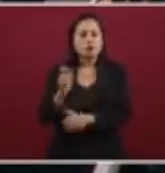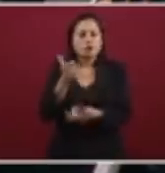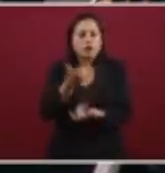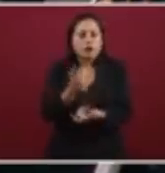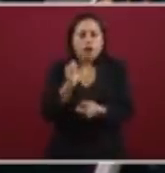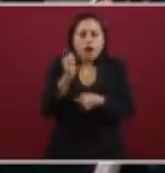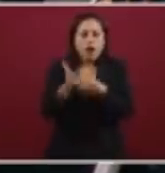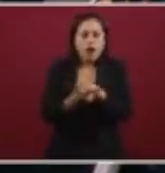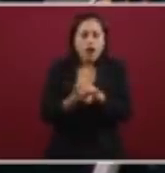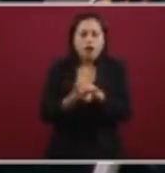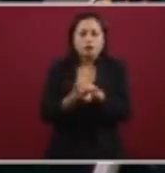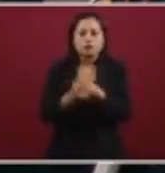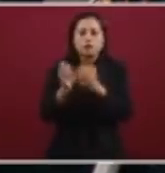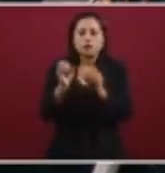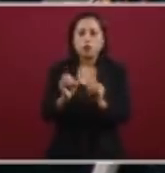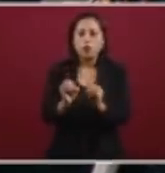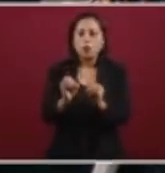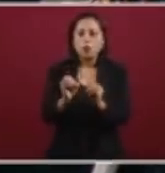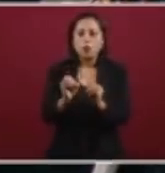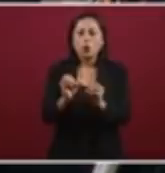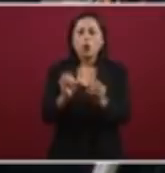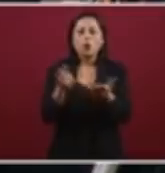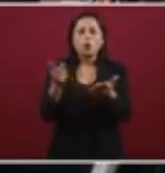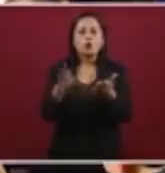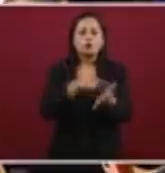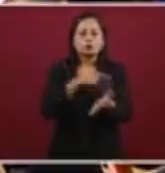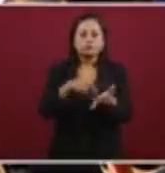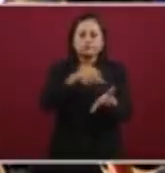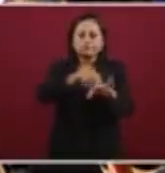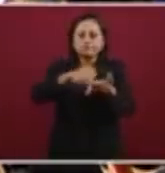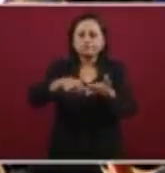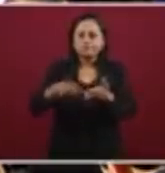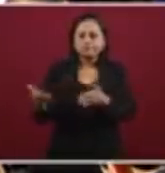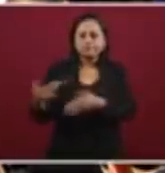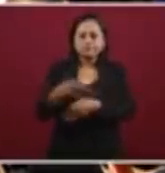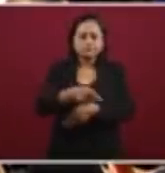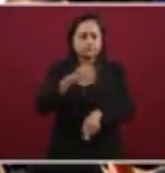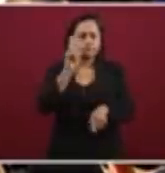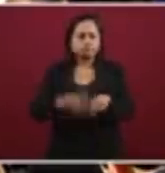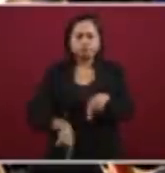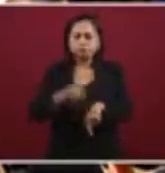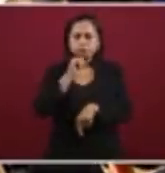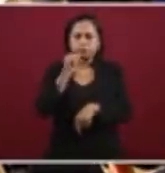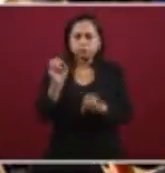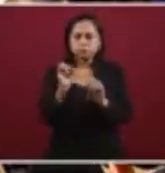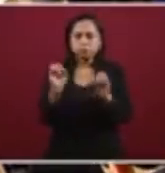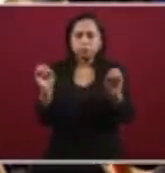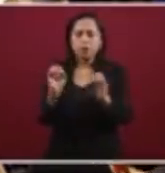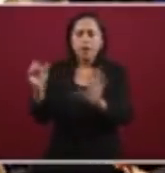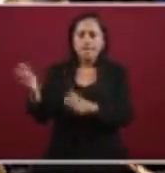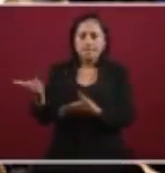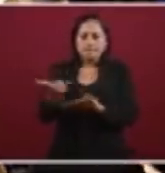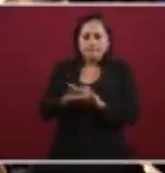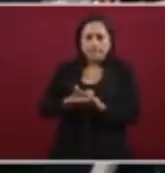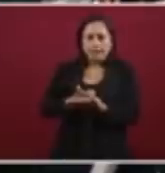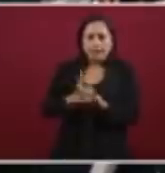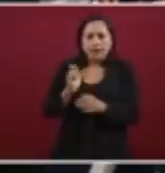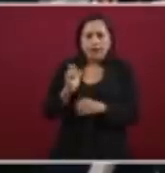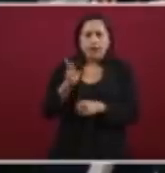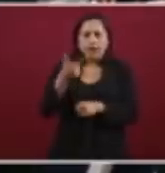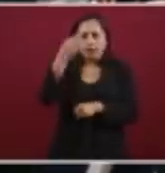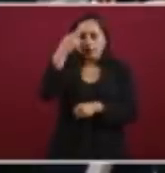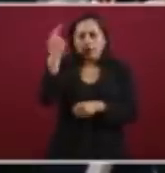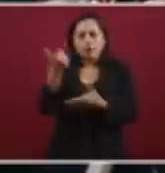levantado tampoco la veda de pesca no se levantó y en esa región tampoco ha habido pago de compensaciones económicas para